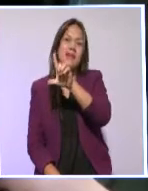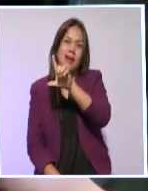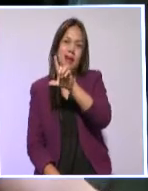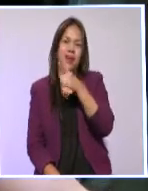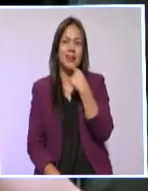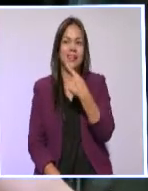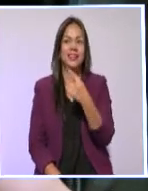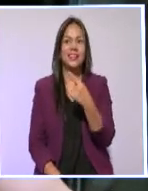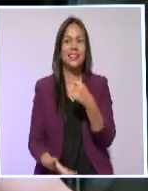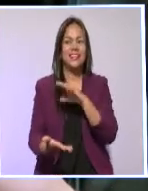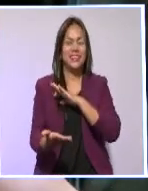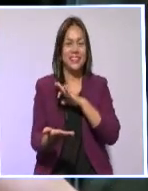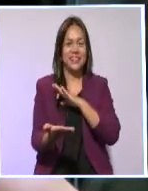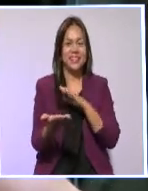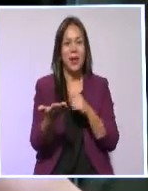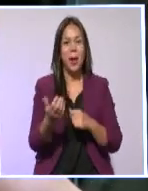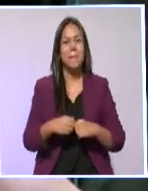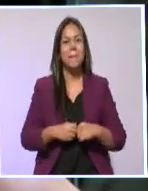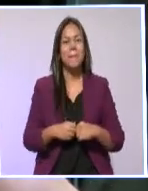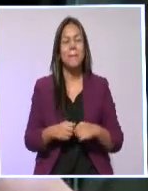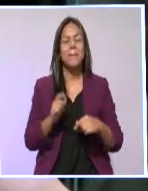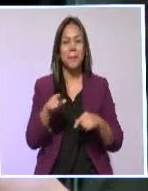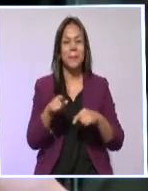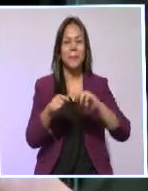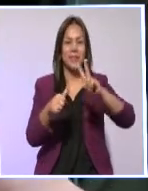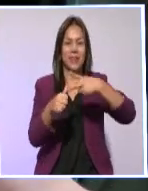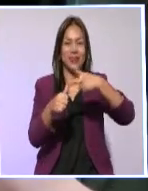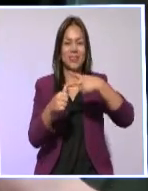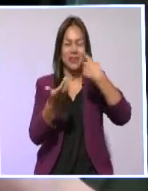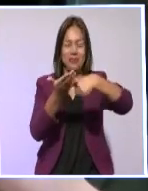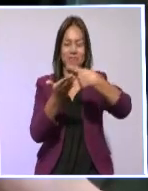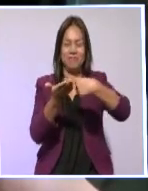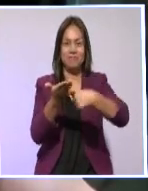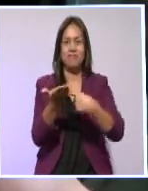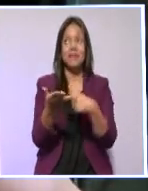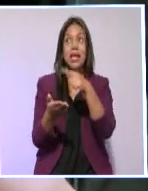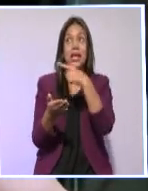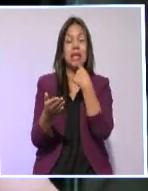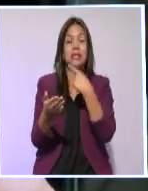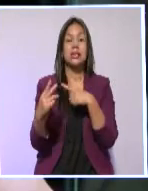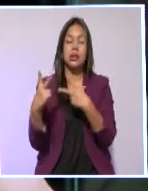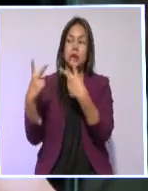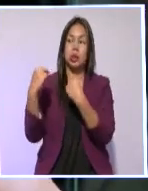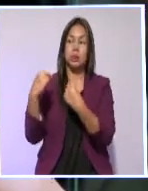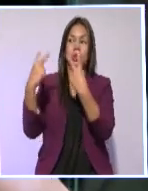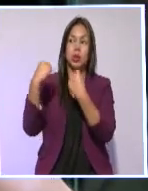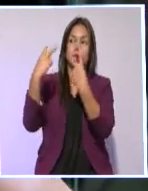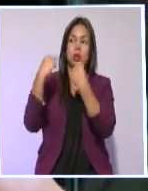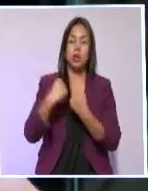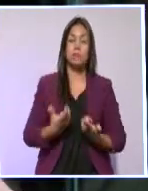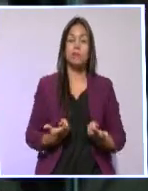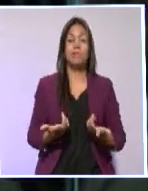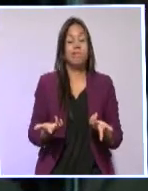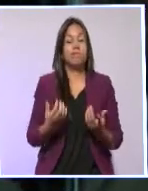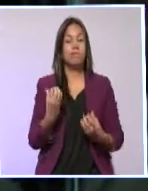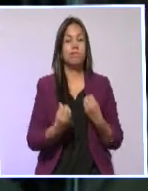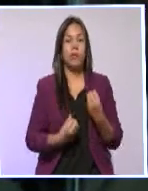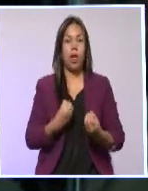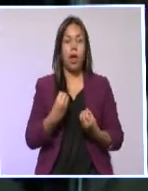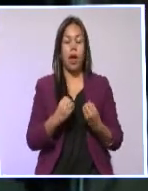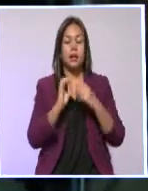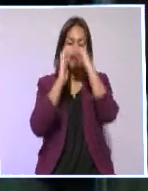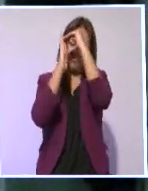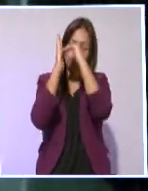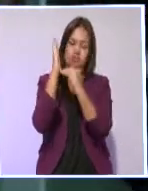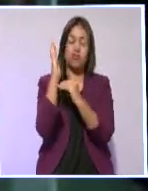Reconstrucción de Manabí. Desafortunadamente, esta es la segunda ocasión que él se rehúsa a comparecer. Nosotros hemos llegado aquí con un pliego de